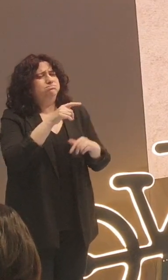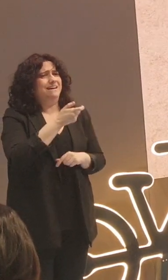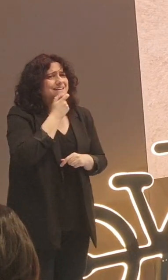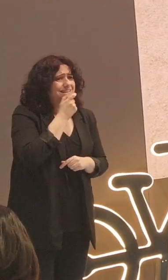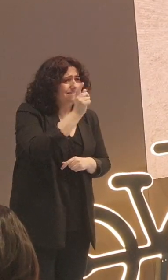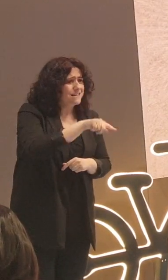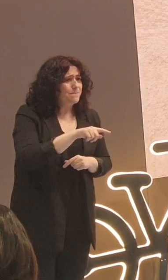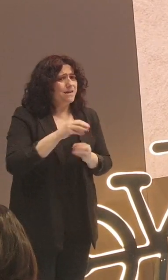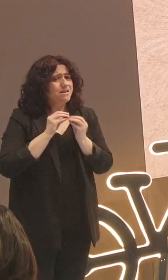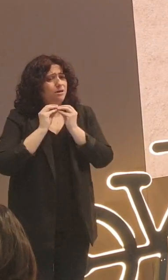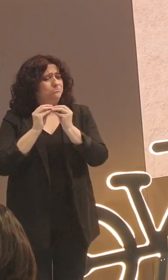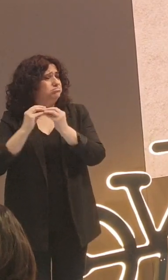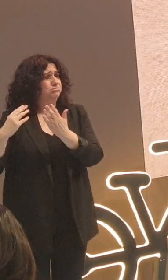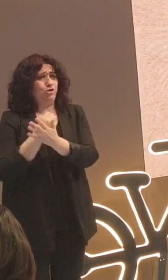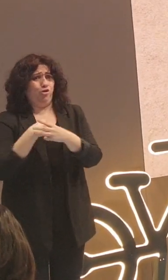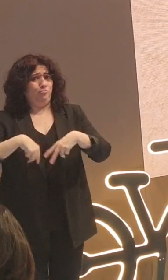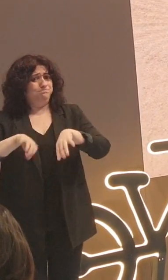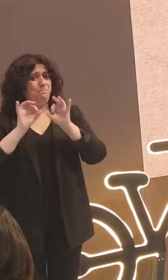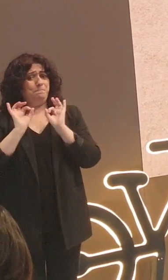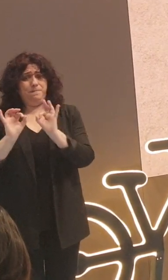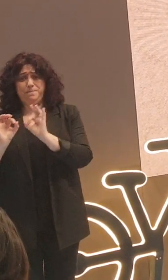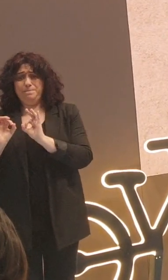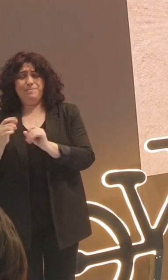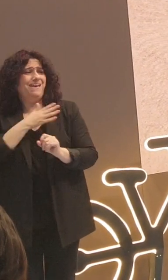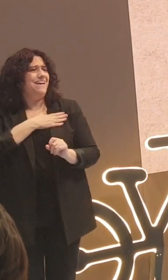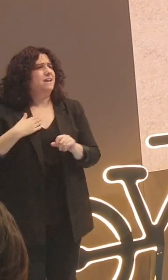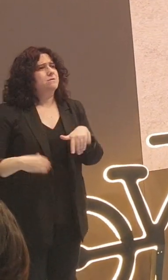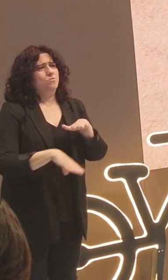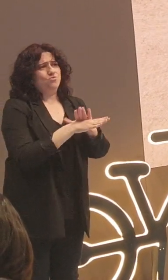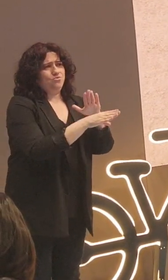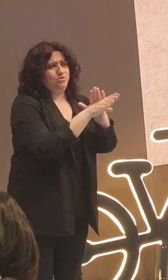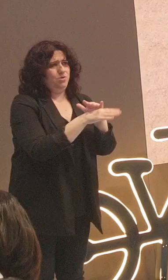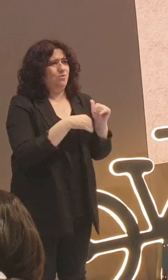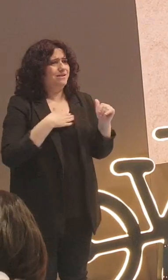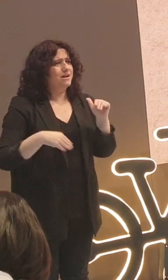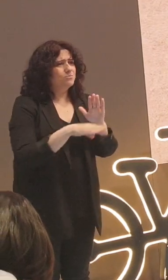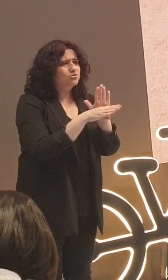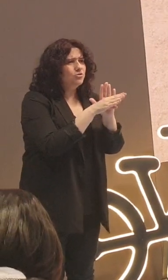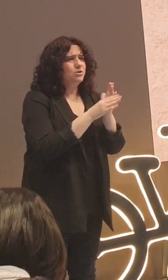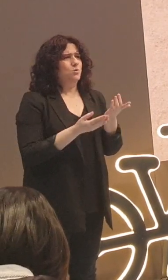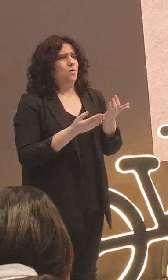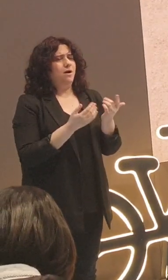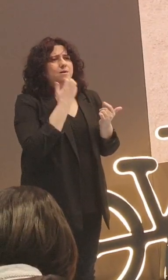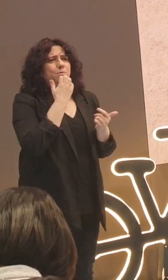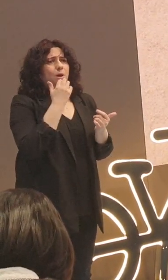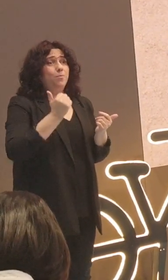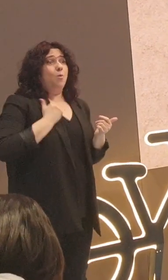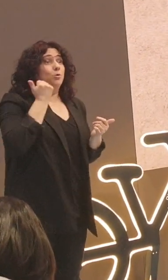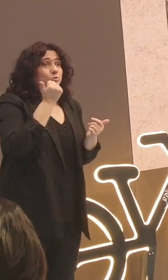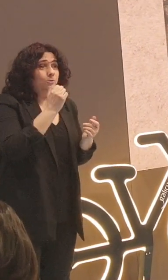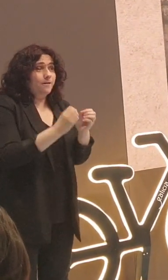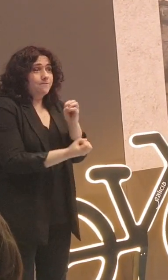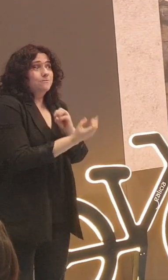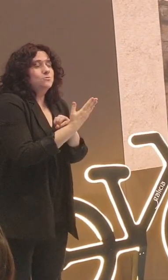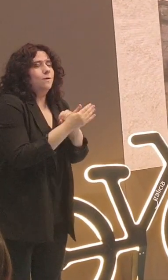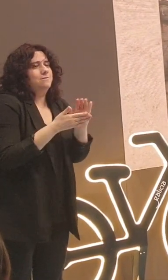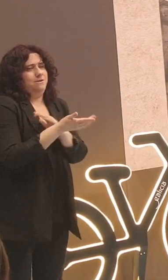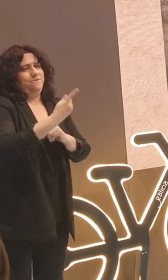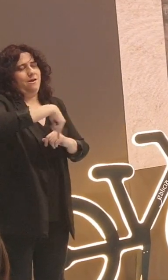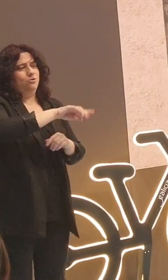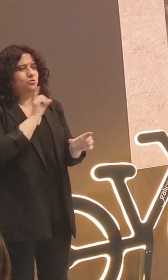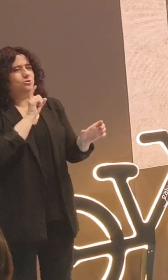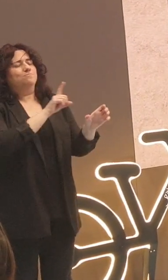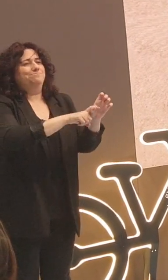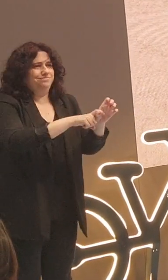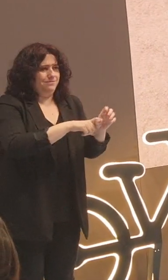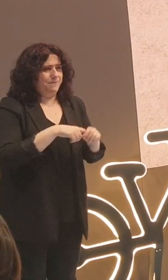ese trabajo y ahora lo que hay que hacer es poder seguir pues aprovechando las oportunidades que esperemos que este reconocimiento tengan